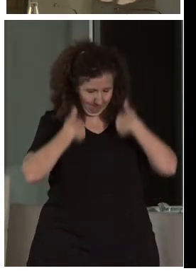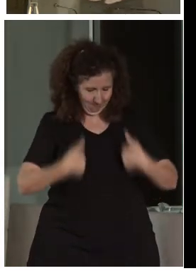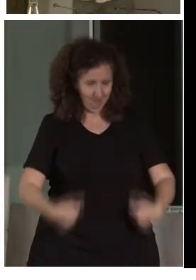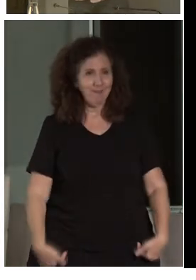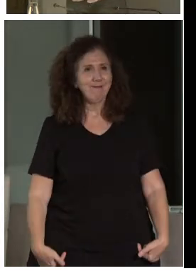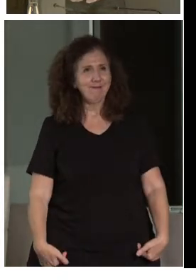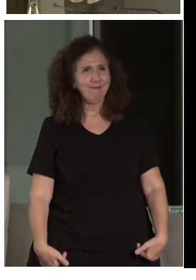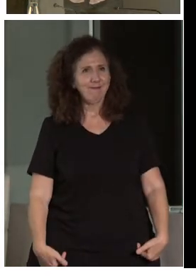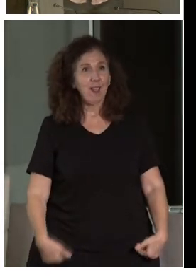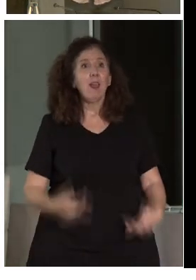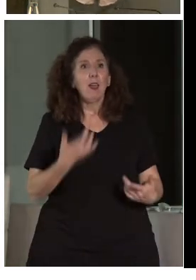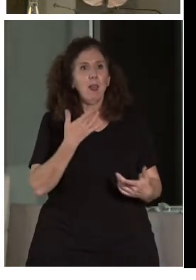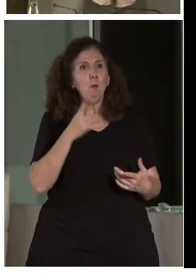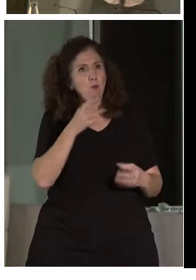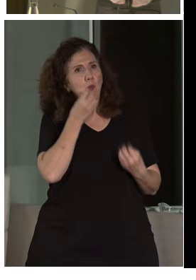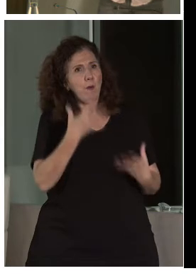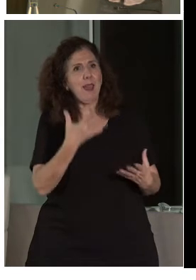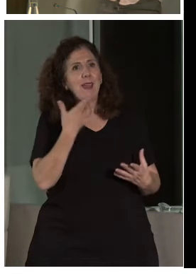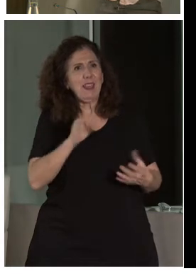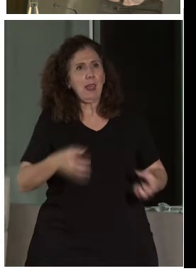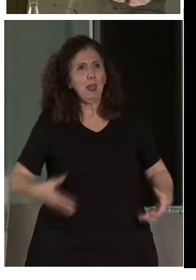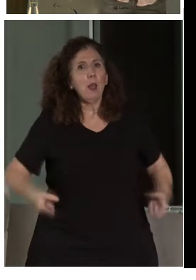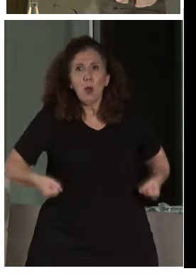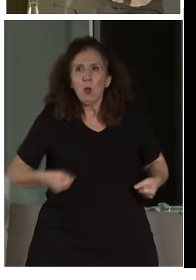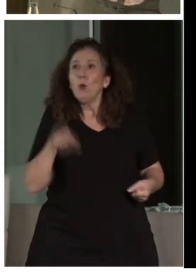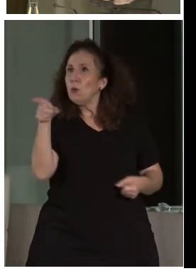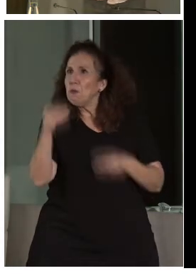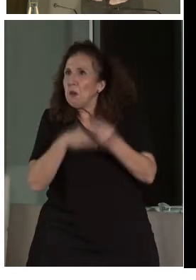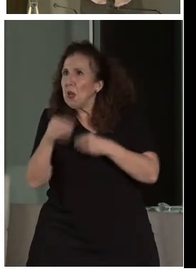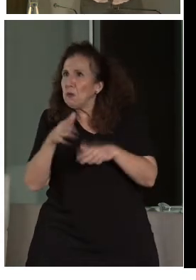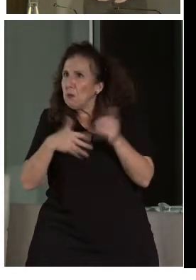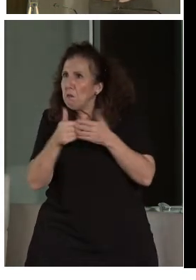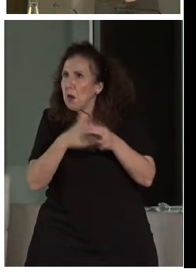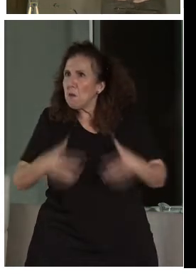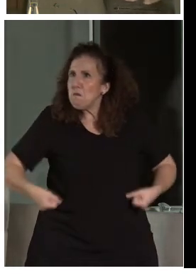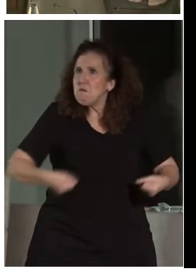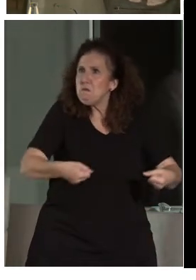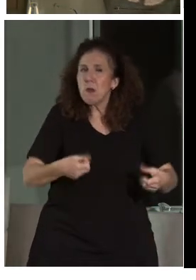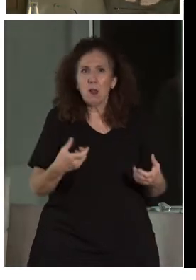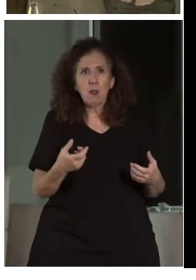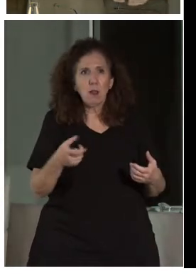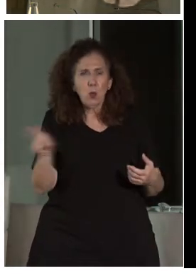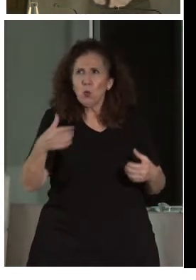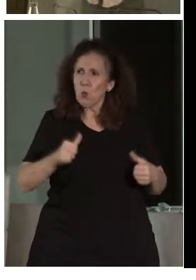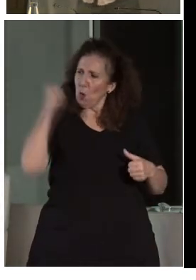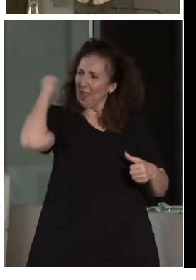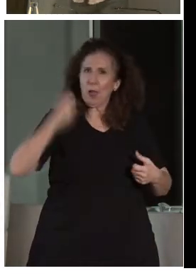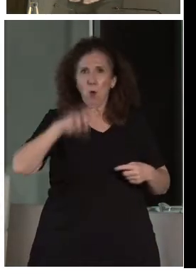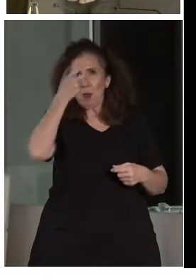tener gente dispuesta a ir, pero ¿quién la lleva? ¿Quién, ¿tú has cogido una Joëlet? No, bueno, pues entonces, ¿vas a llevar a alguien? ¿Estamos locos?